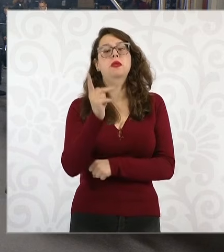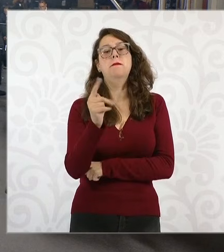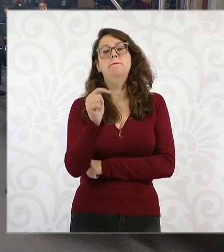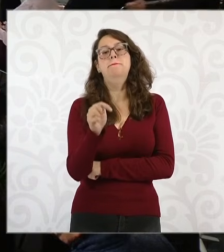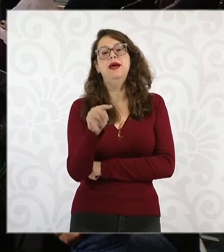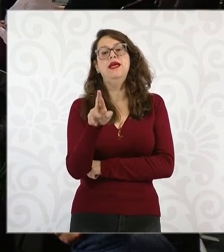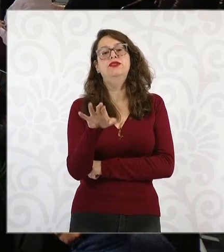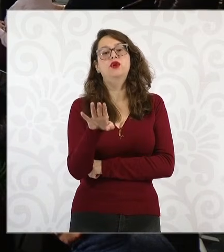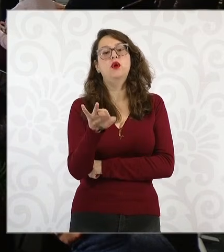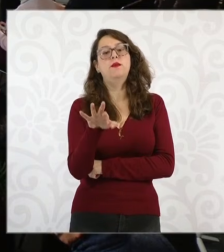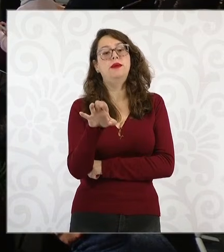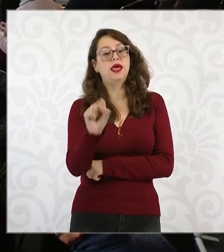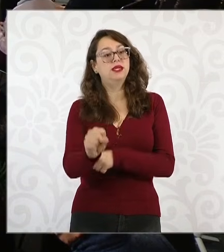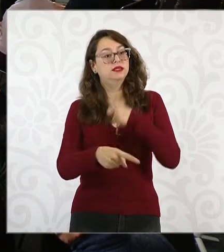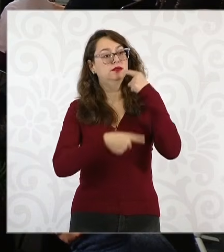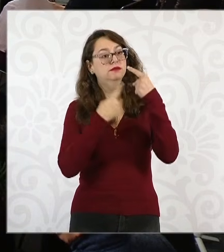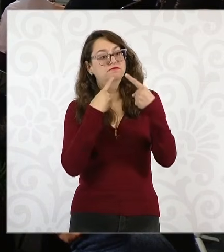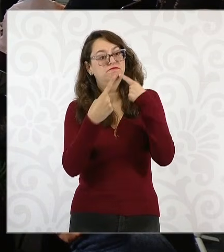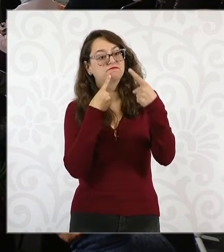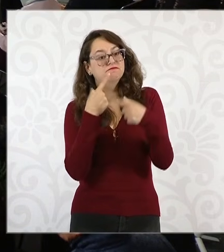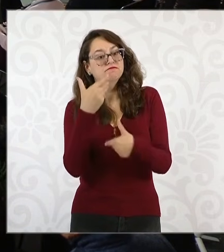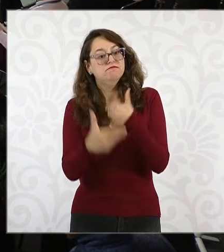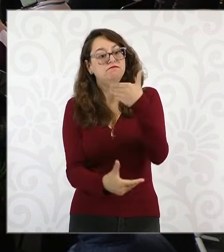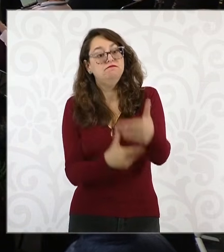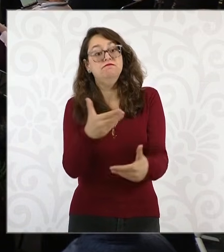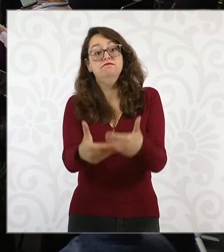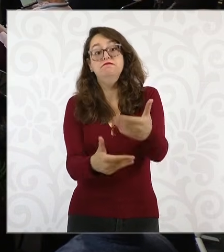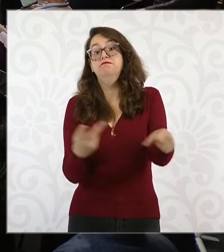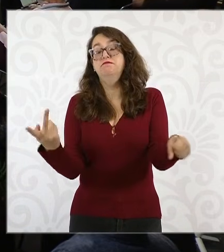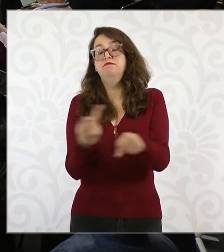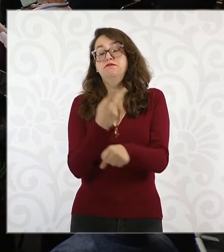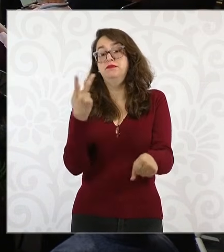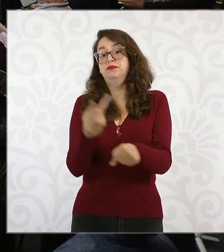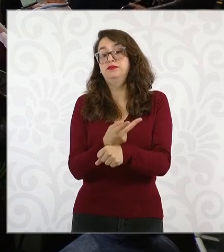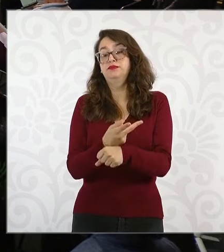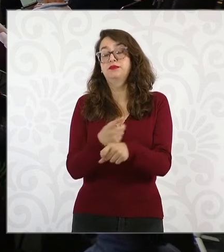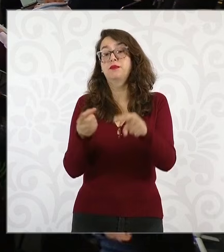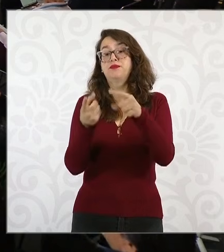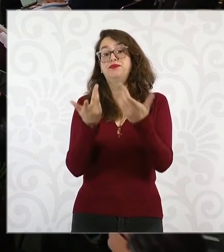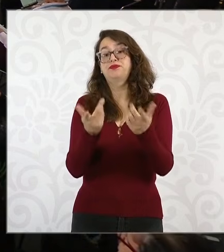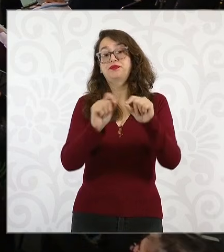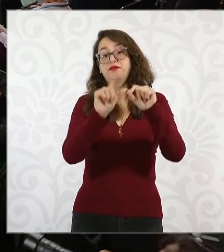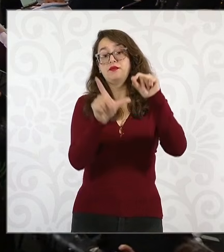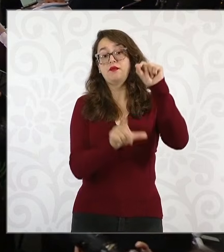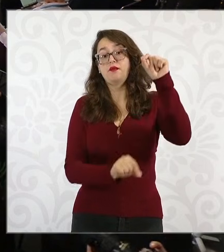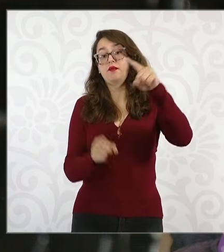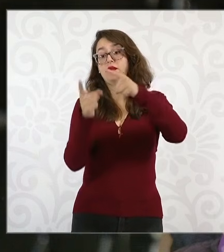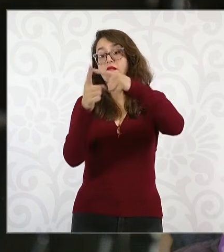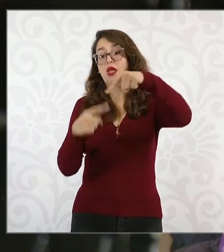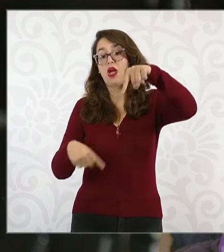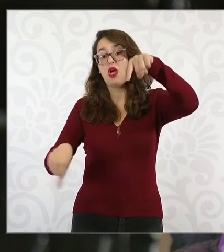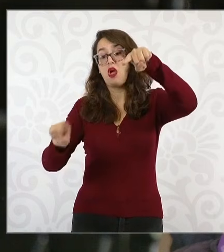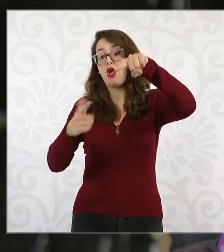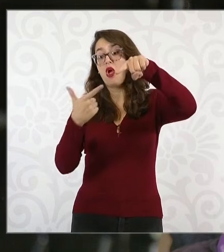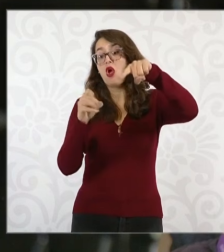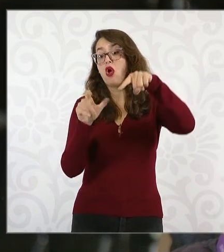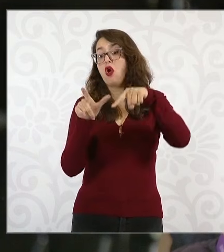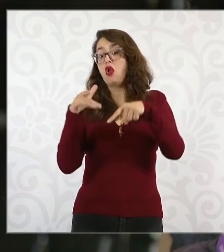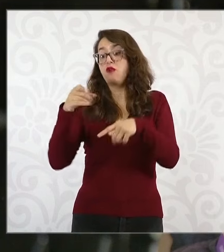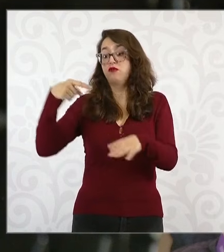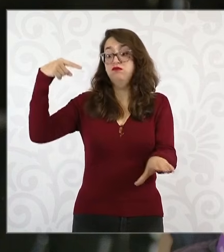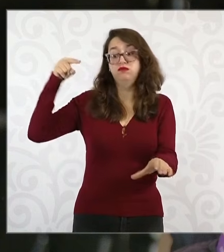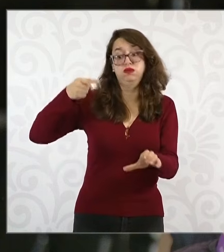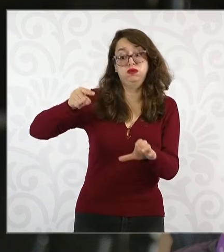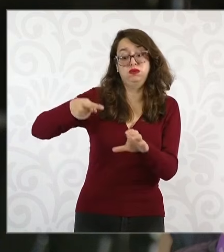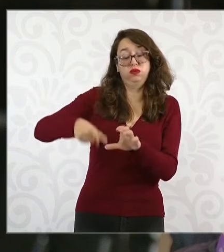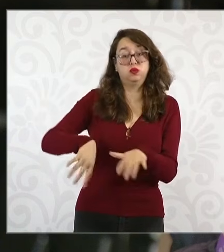Es muy ambicioso el tema de explotar el Golfo de México, replantear la explotación de algunos también,